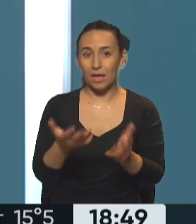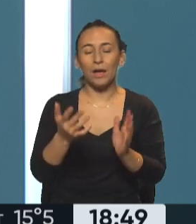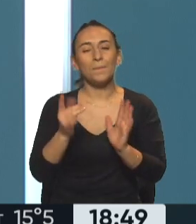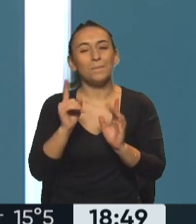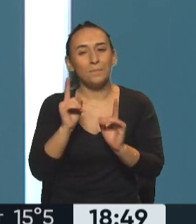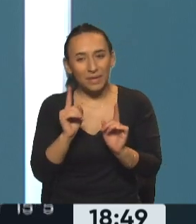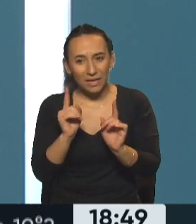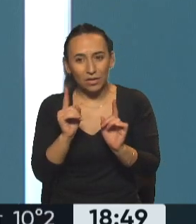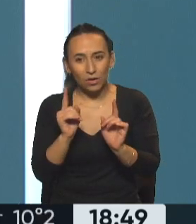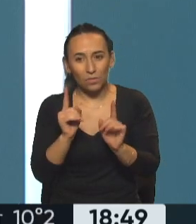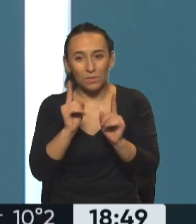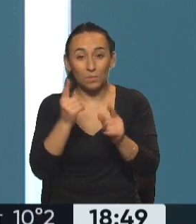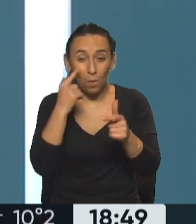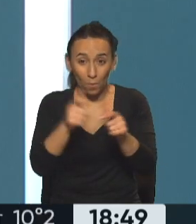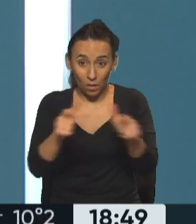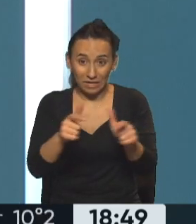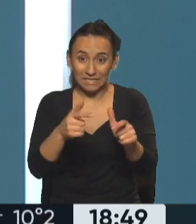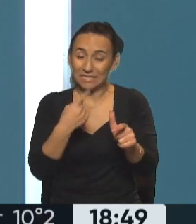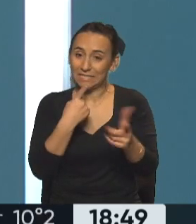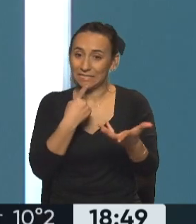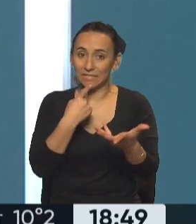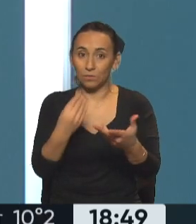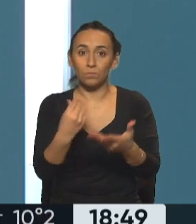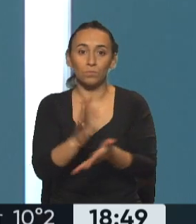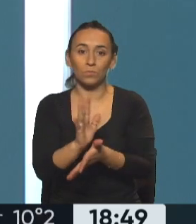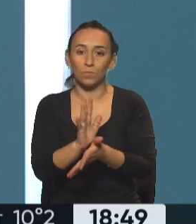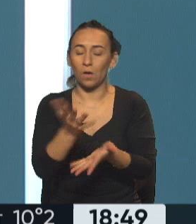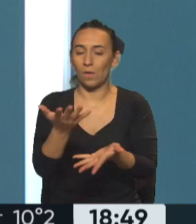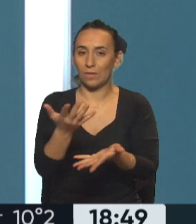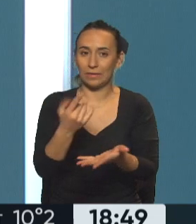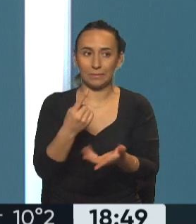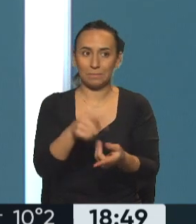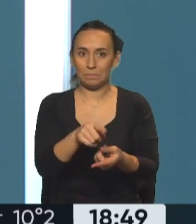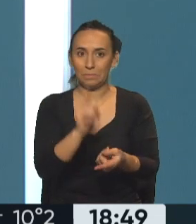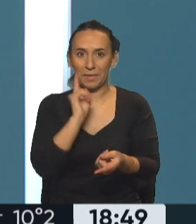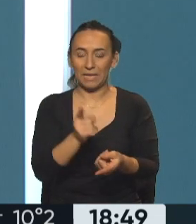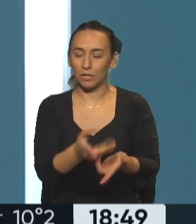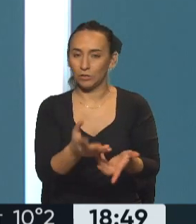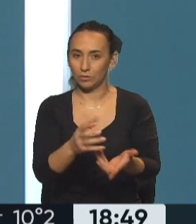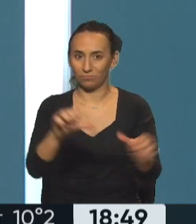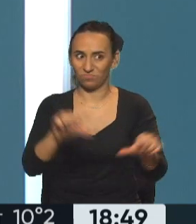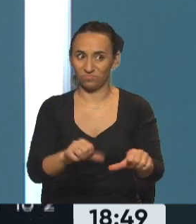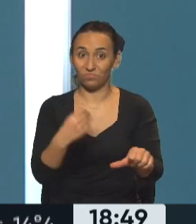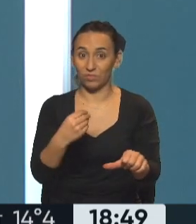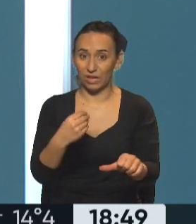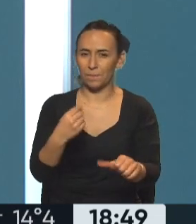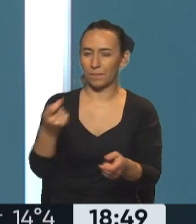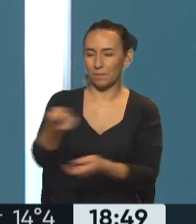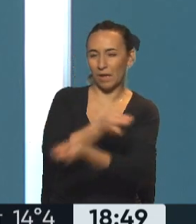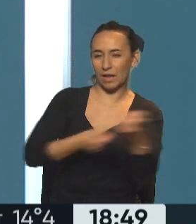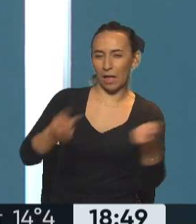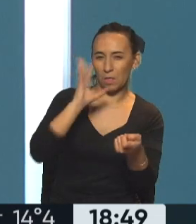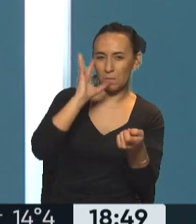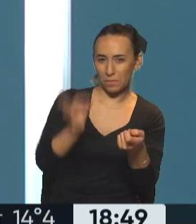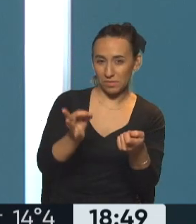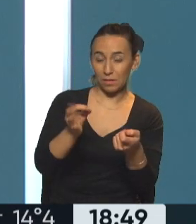repente a convertirse, si se quiere, en la principal amenaza, ¿no? Porque ¿qué es lo que están viendo paulatinamente desde el mercado? Que esta bola